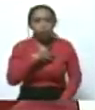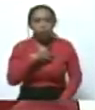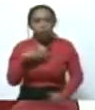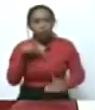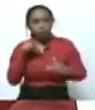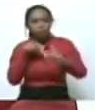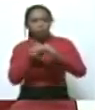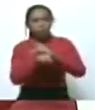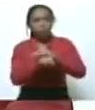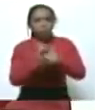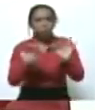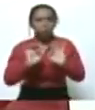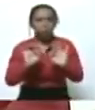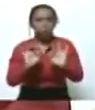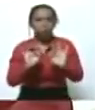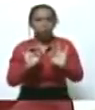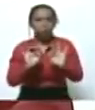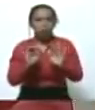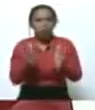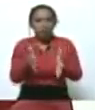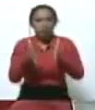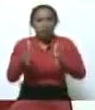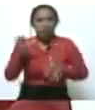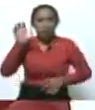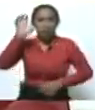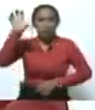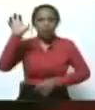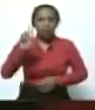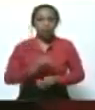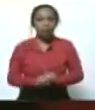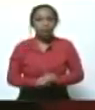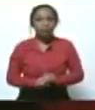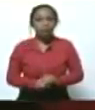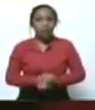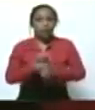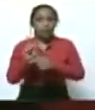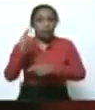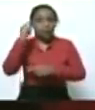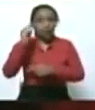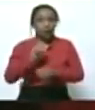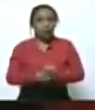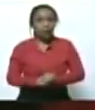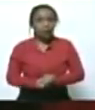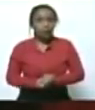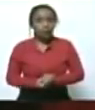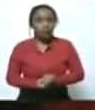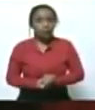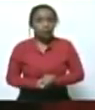entrar. Ganó la patria ese día.